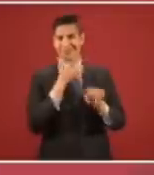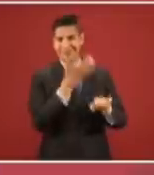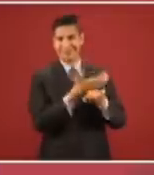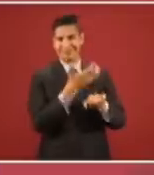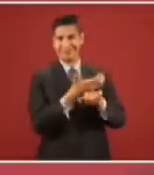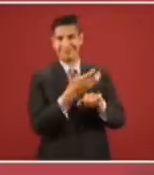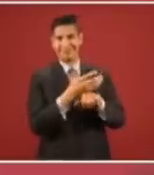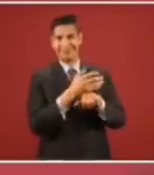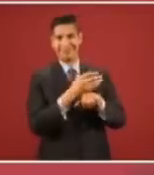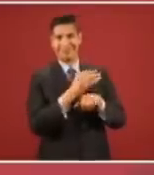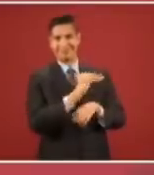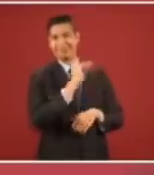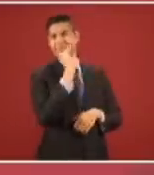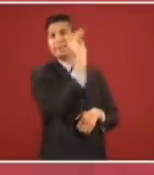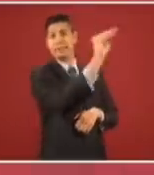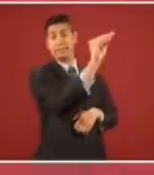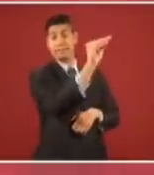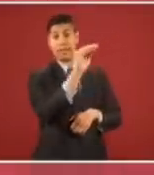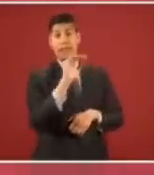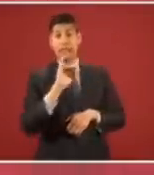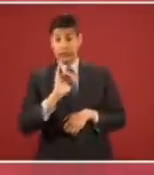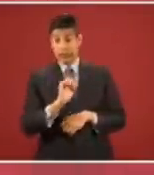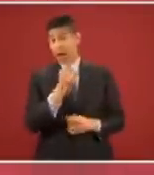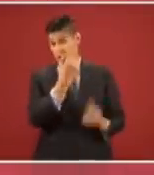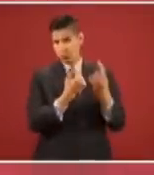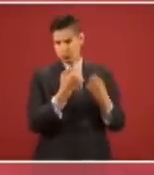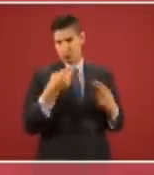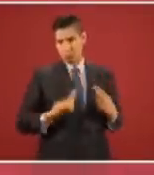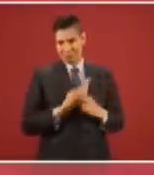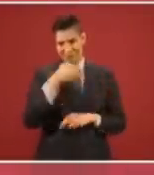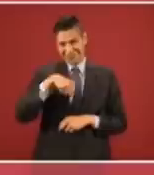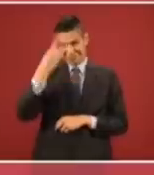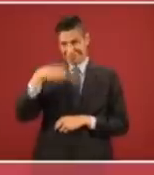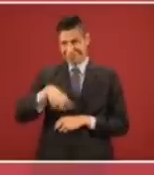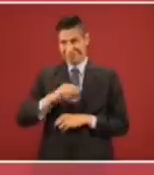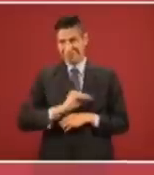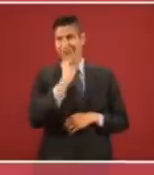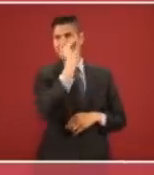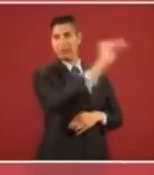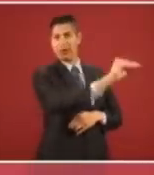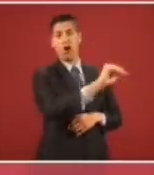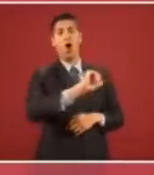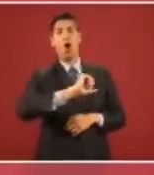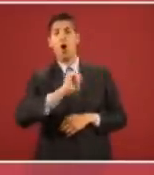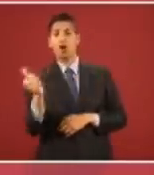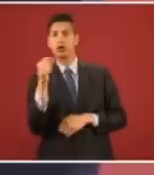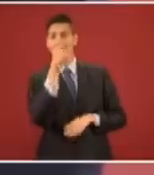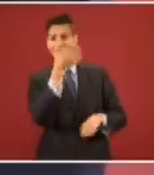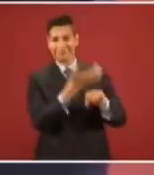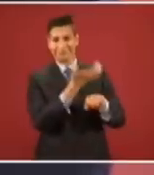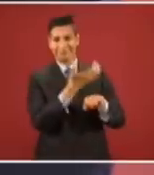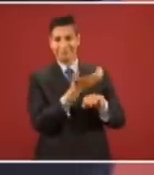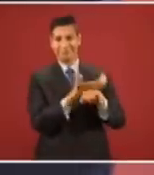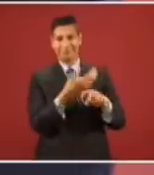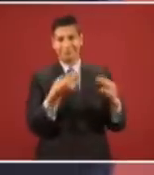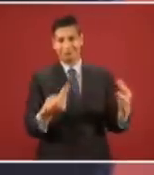los que nacieron aquí como los hijos de mexicanos que nacieron en Estados